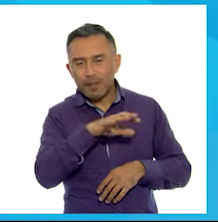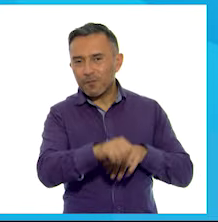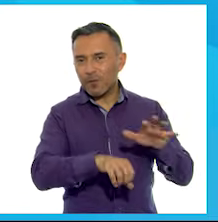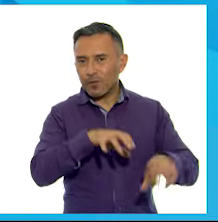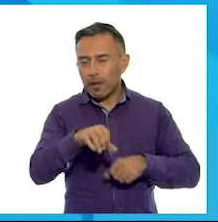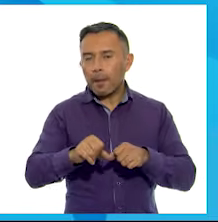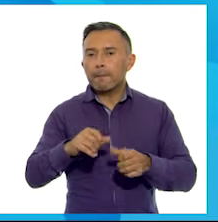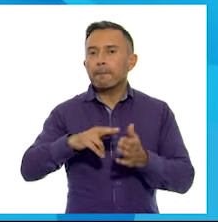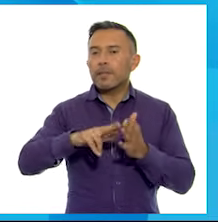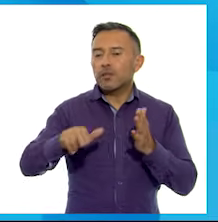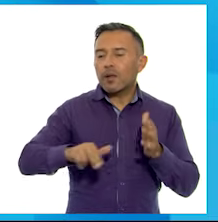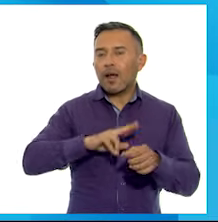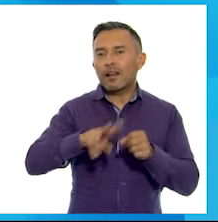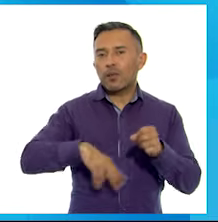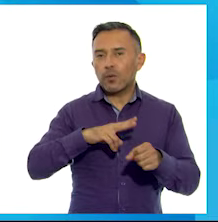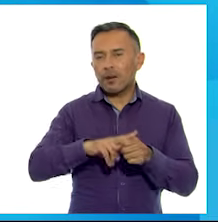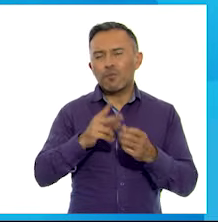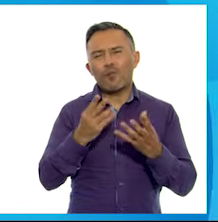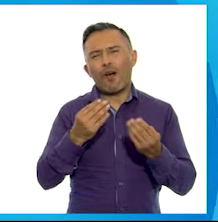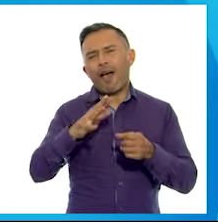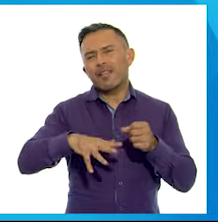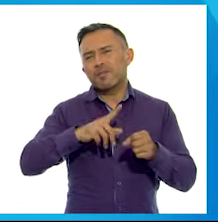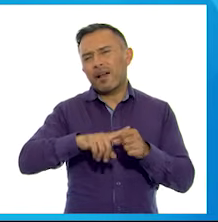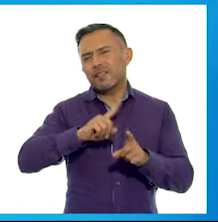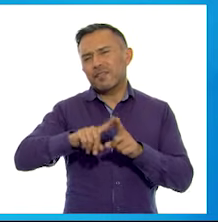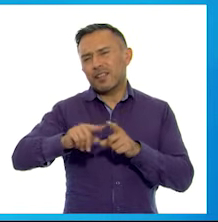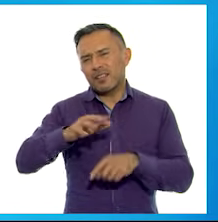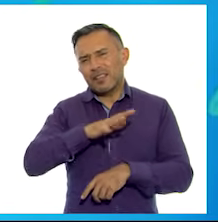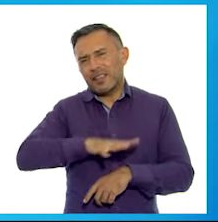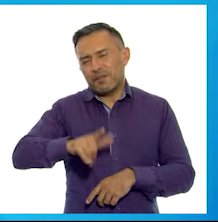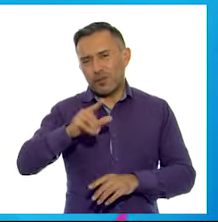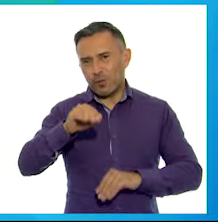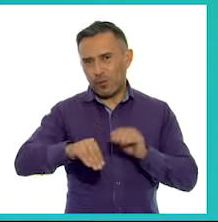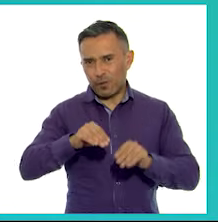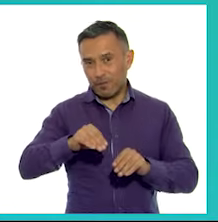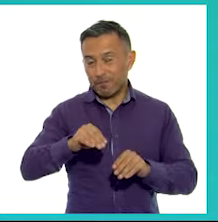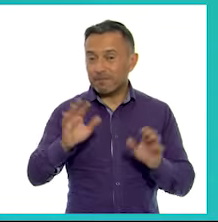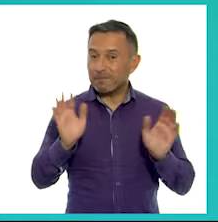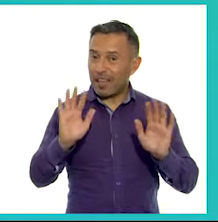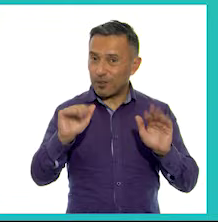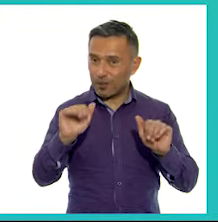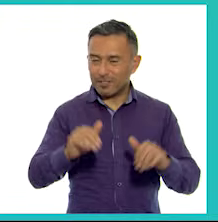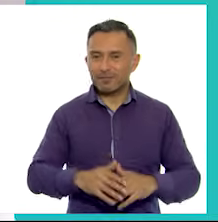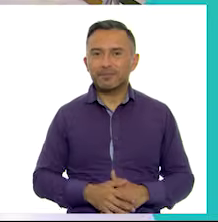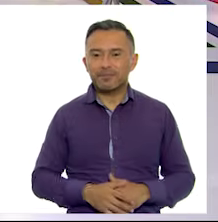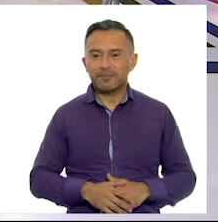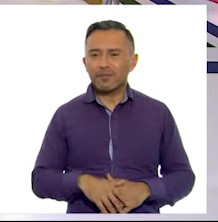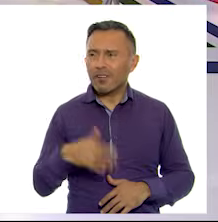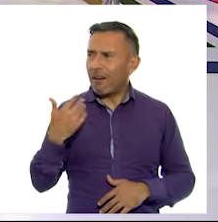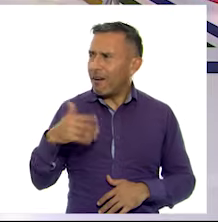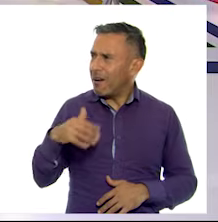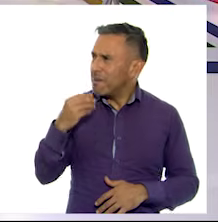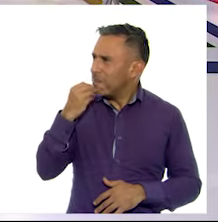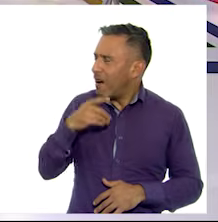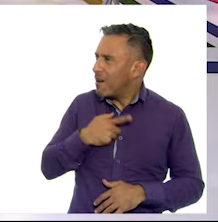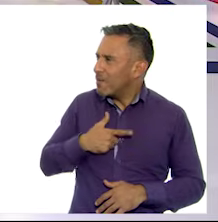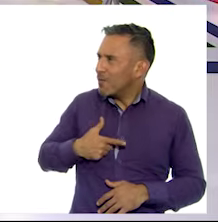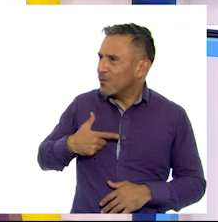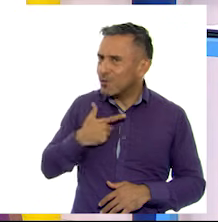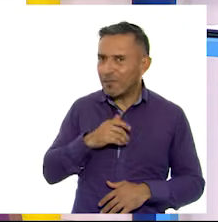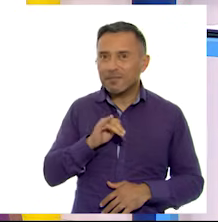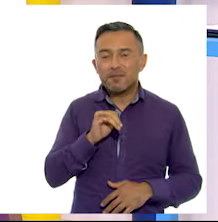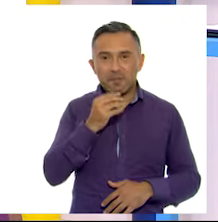muchos animales fantásticos como los del día de hoy. ¡Adiós! ¡Ay, me encantó! Estuvo padrísimo,